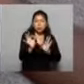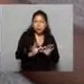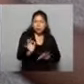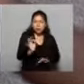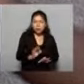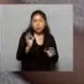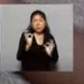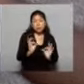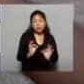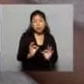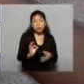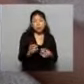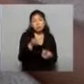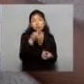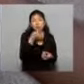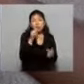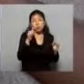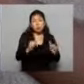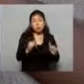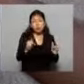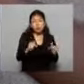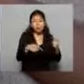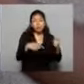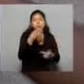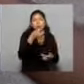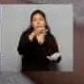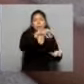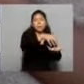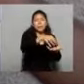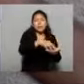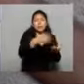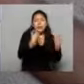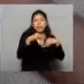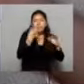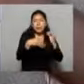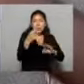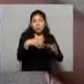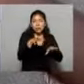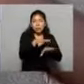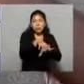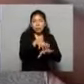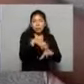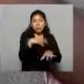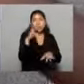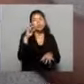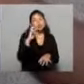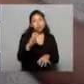vas a una casa comercial, se habla dólares. El peso argentino ellos prácticamente lo reciben por